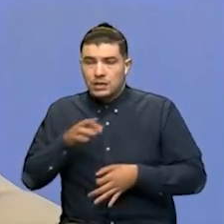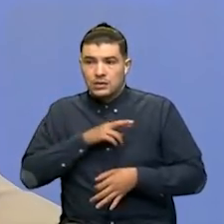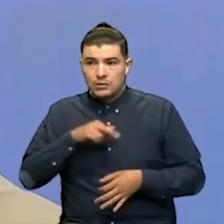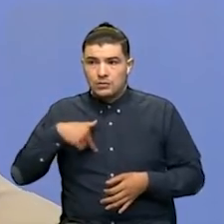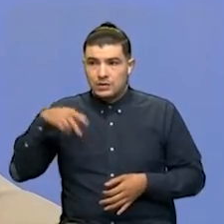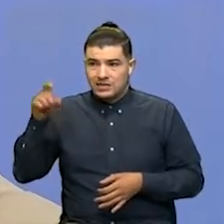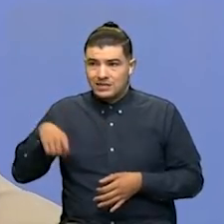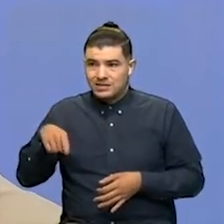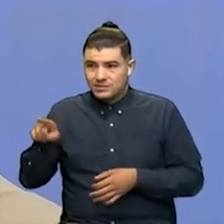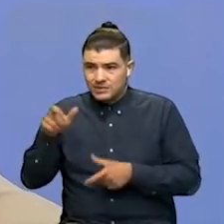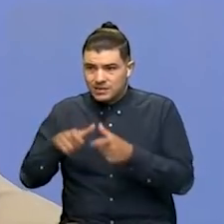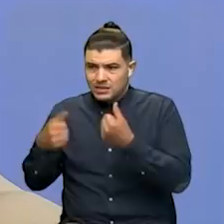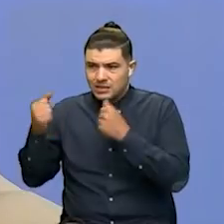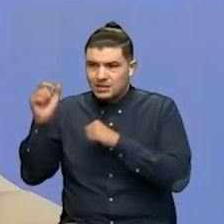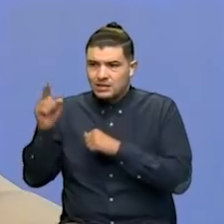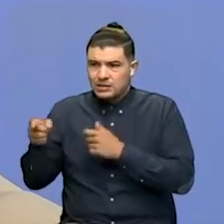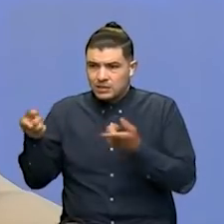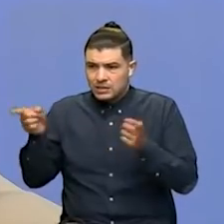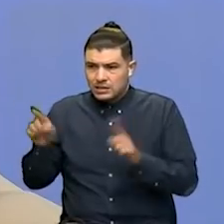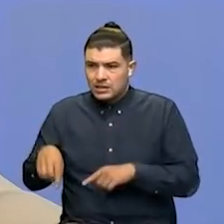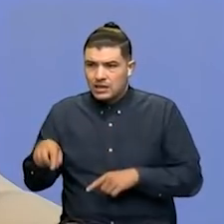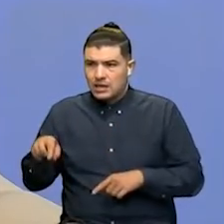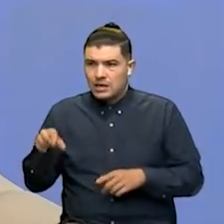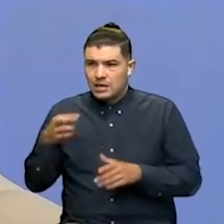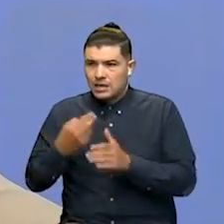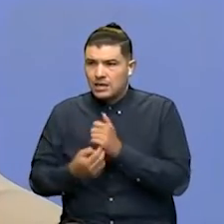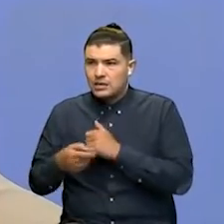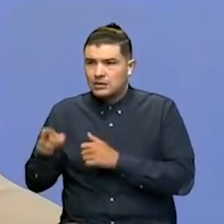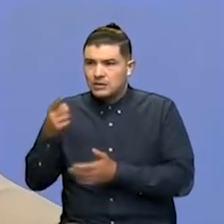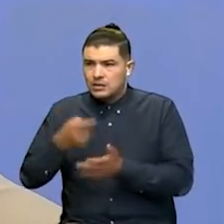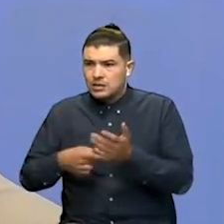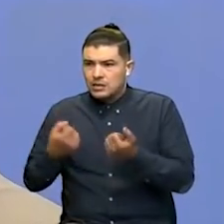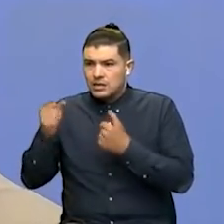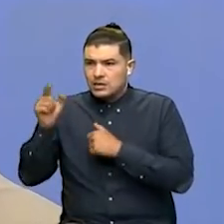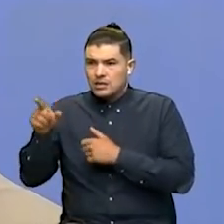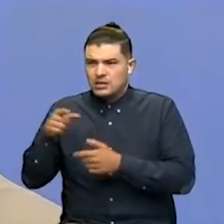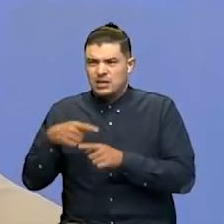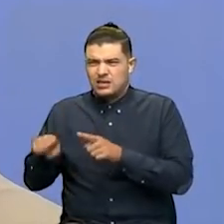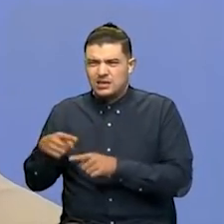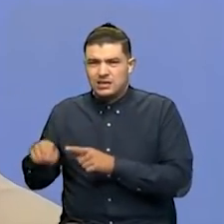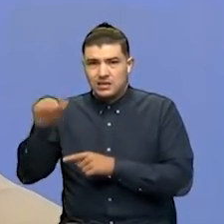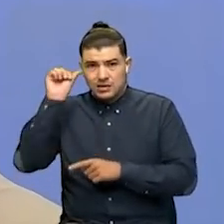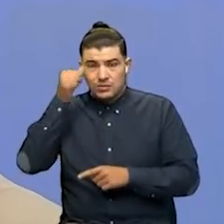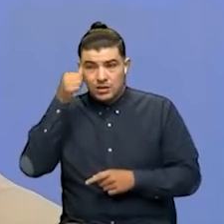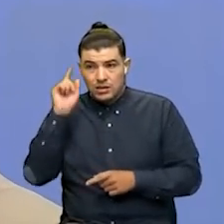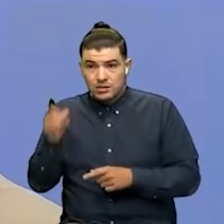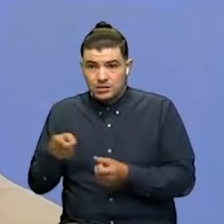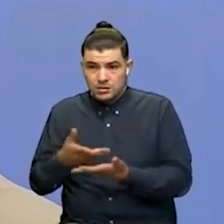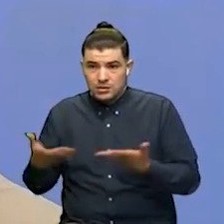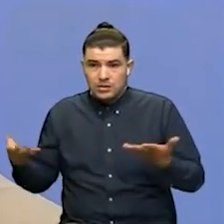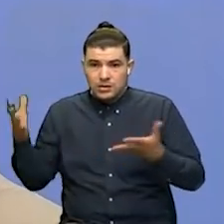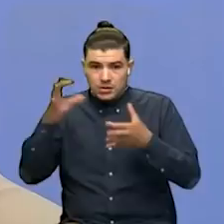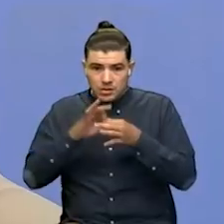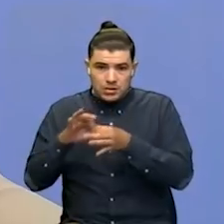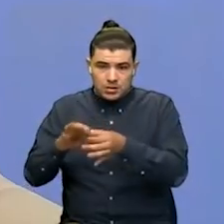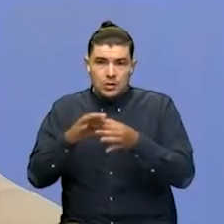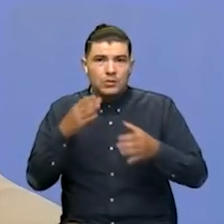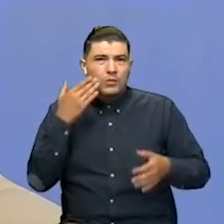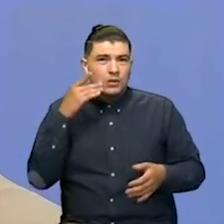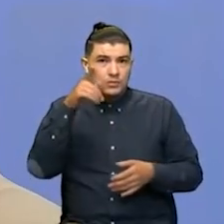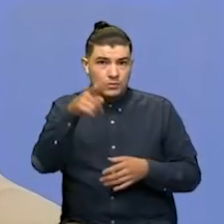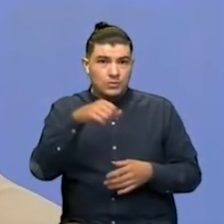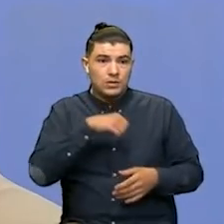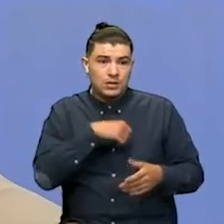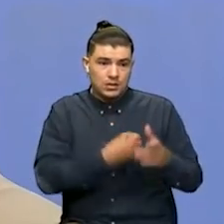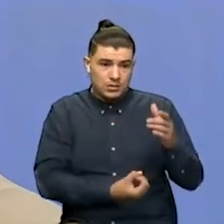los gananciales también son de la pareja. Los gananciales es que lo que se valoriza y demás, porque recuerde que los bienes se unen otra vez nuevamente. Cuando usted tiene una